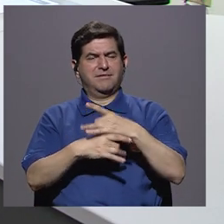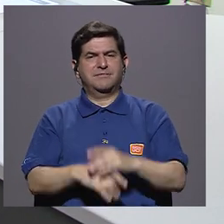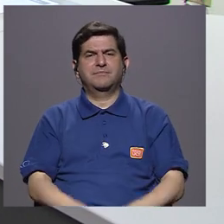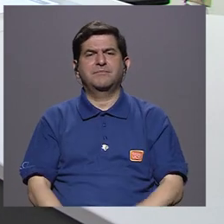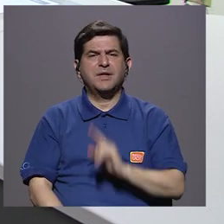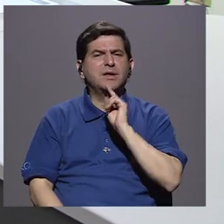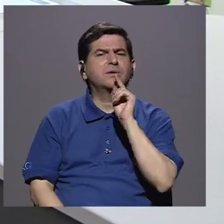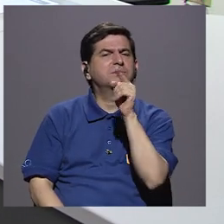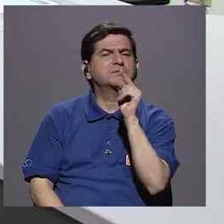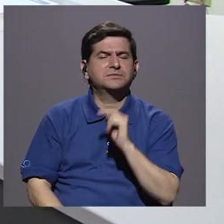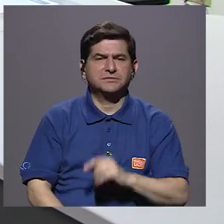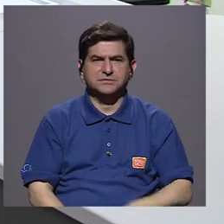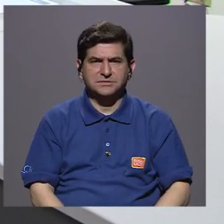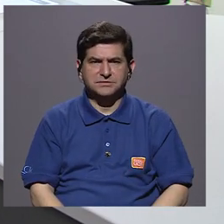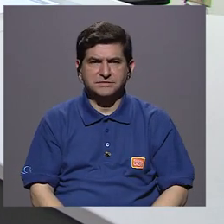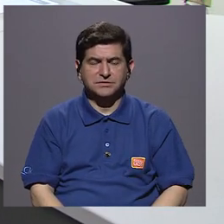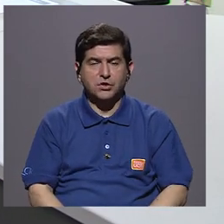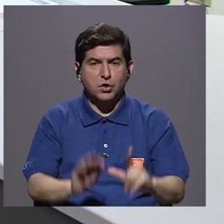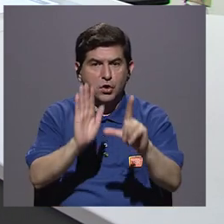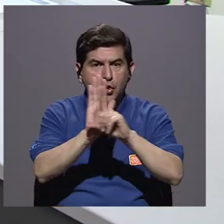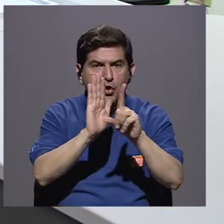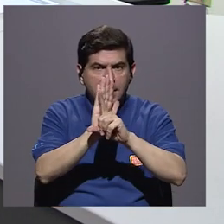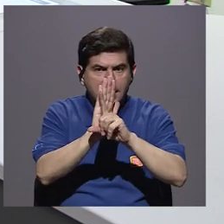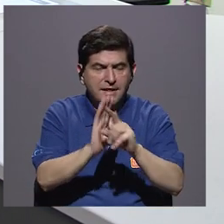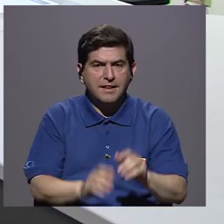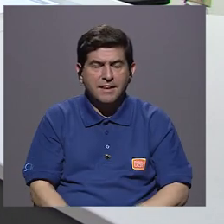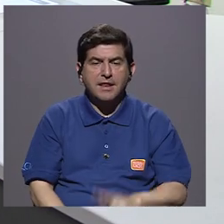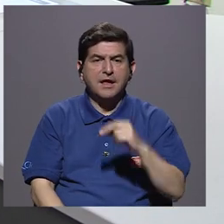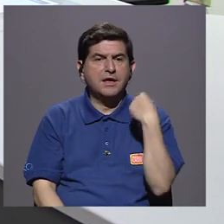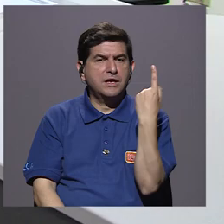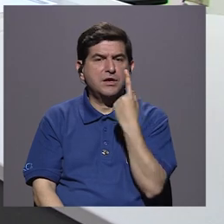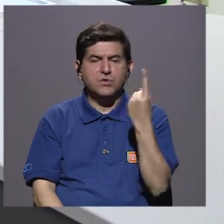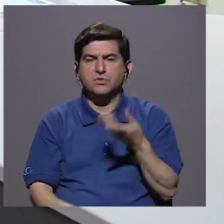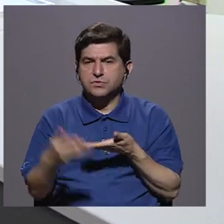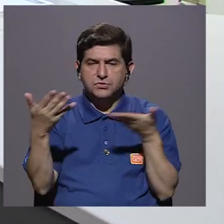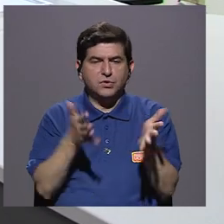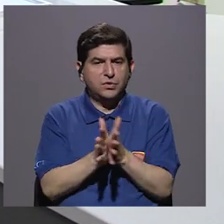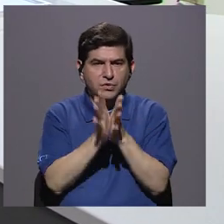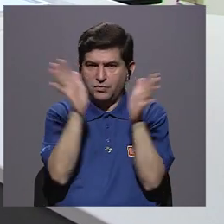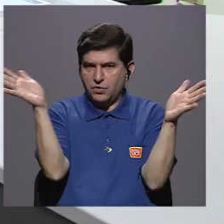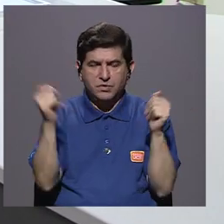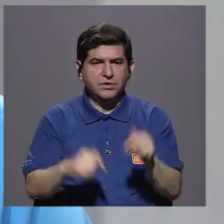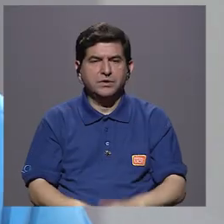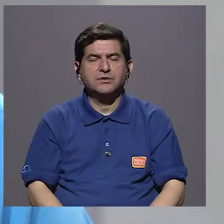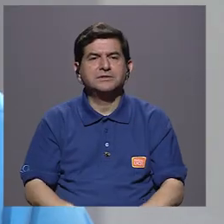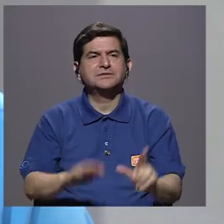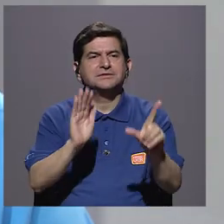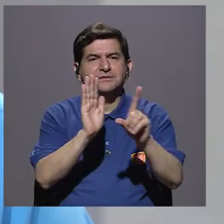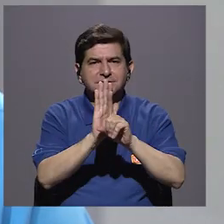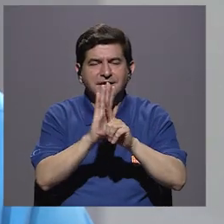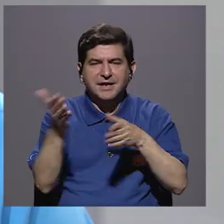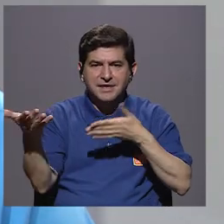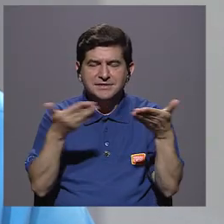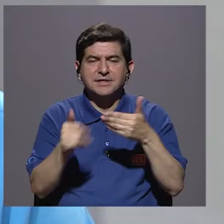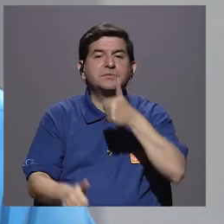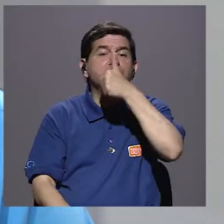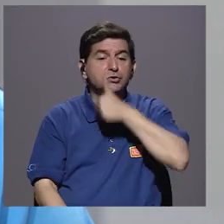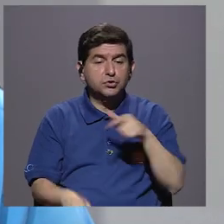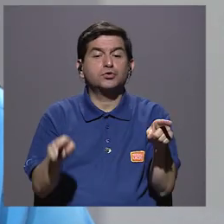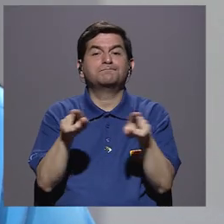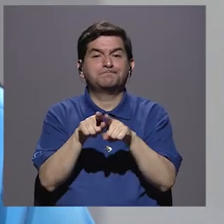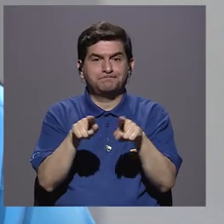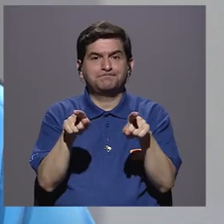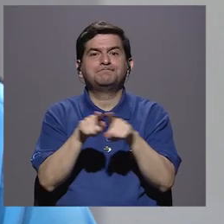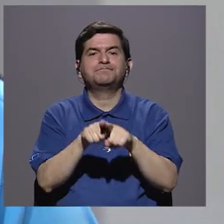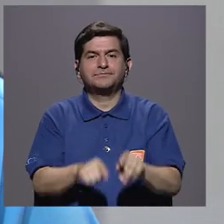justo ahorita que usted lo mencionaba también, que la ley es para no es solamente para los servicios públicos. La ley es para los servicios privados